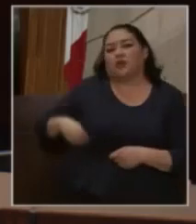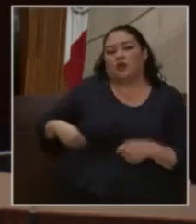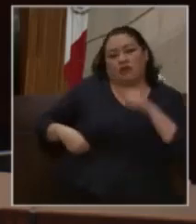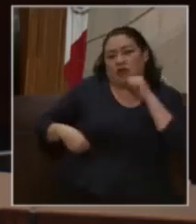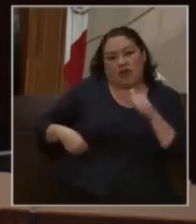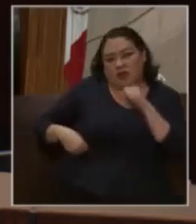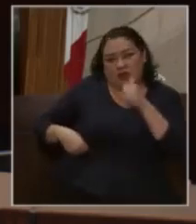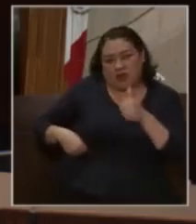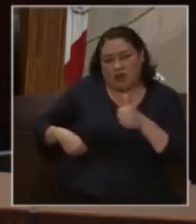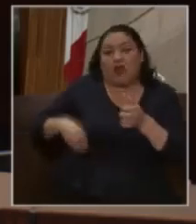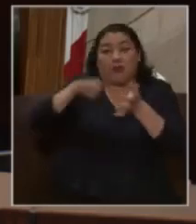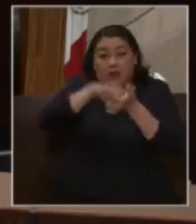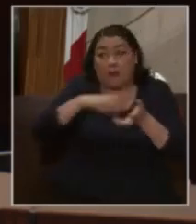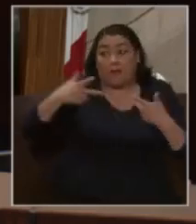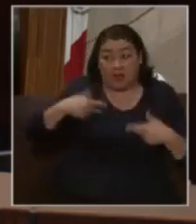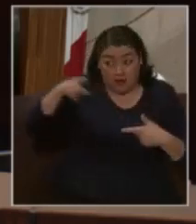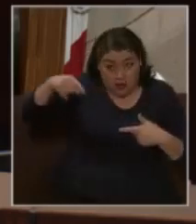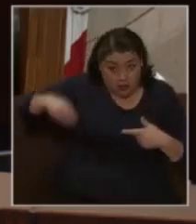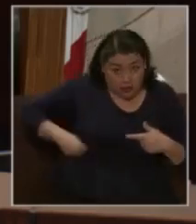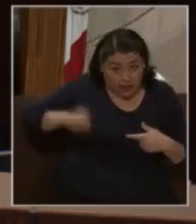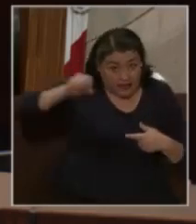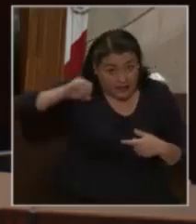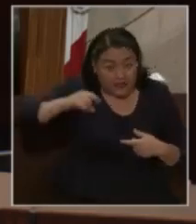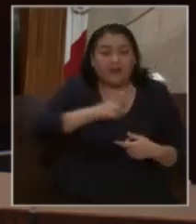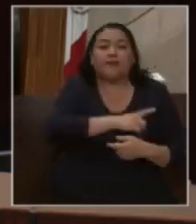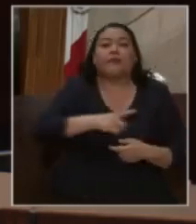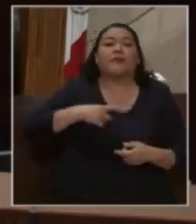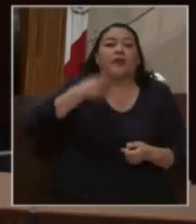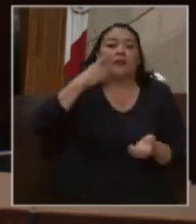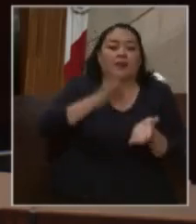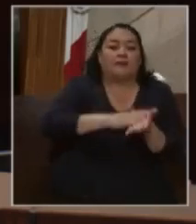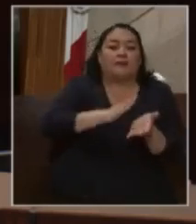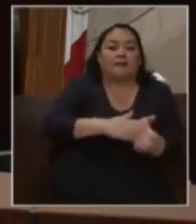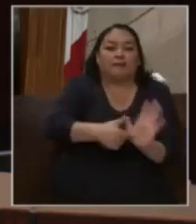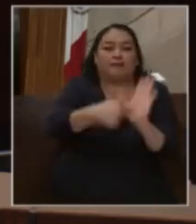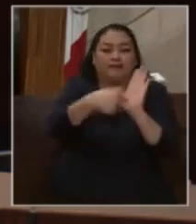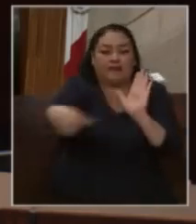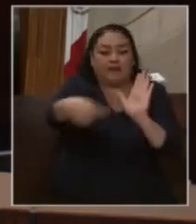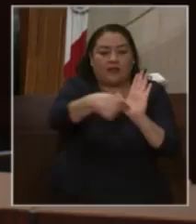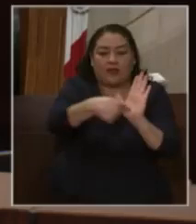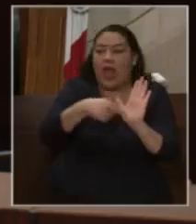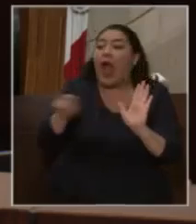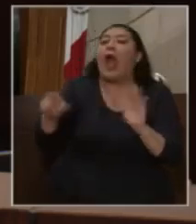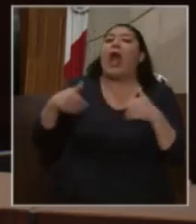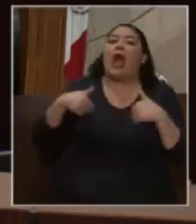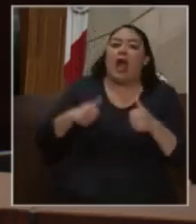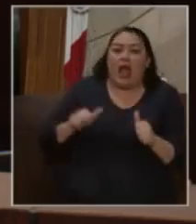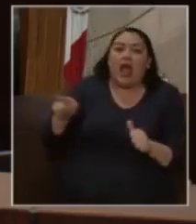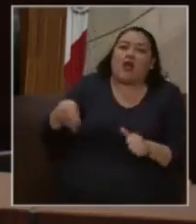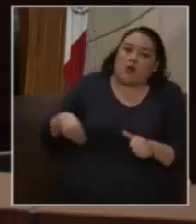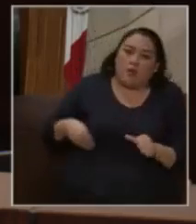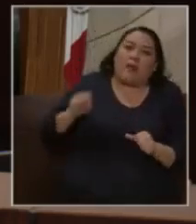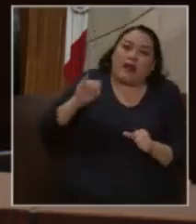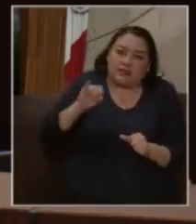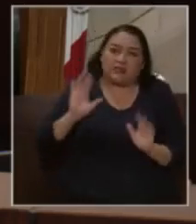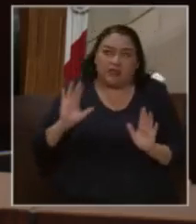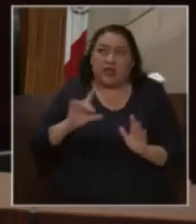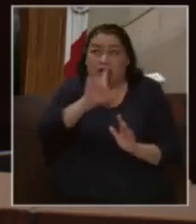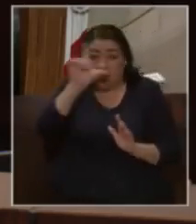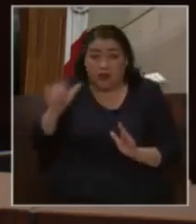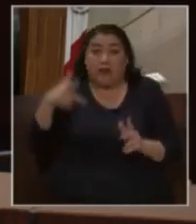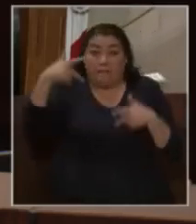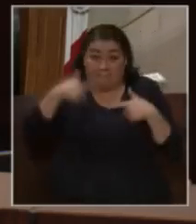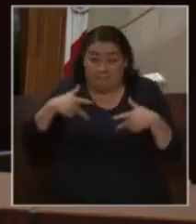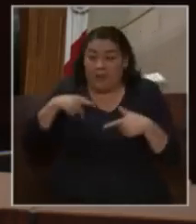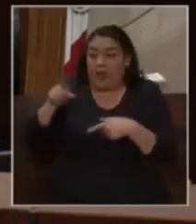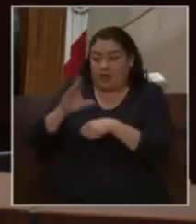de la persona que debe reconocérsele en todo procedimiento, de cuyo resultado pudiera surgir una pena o sanción, cuya consecuencia procesal,